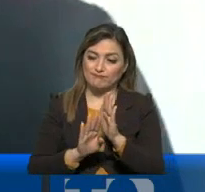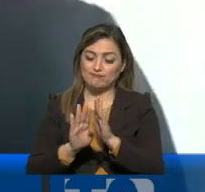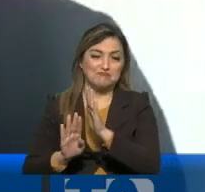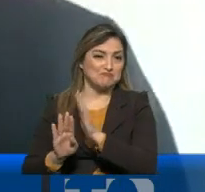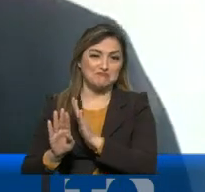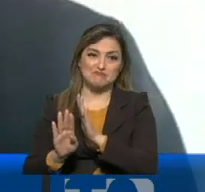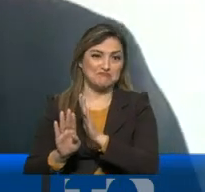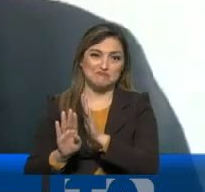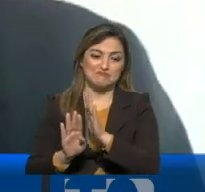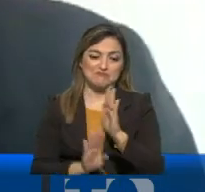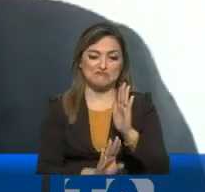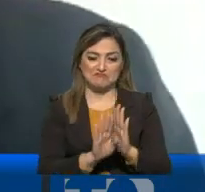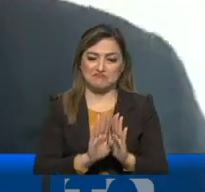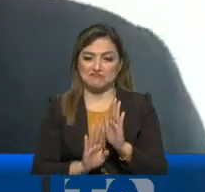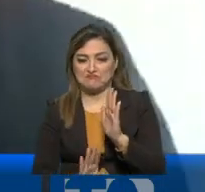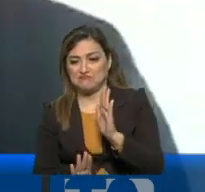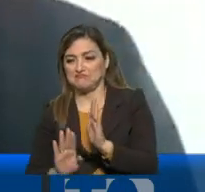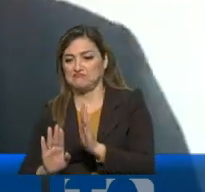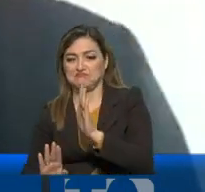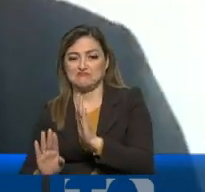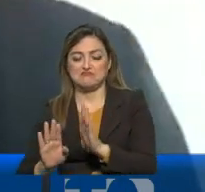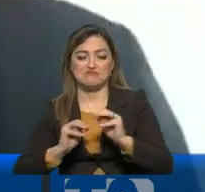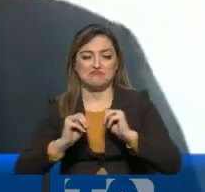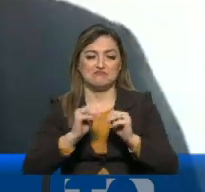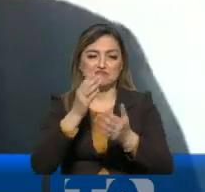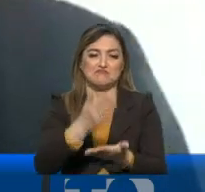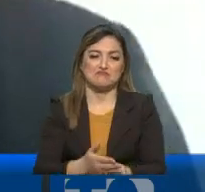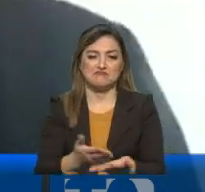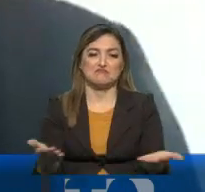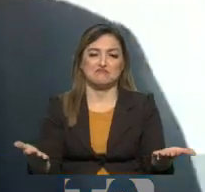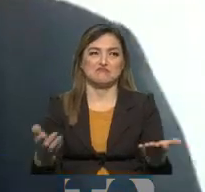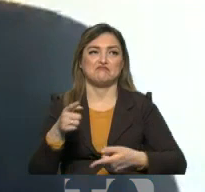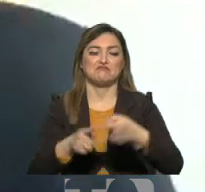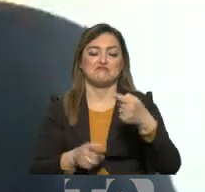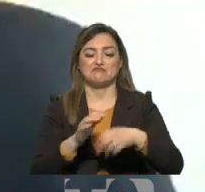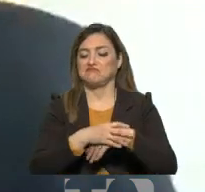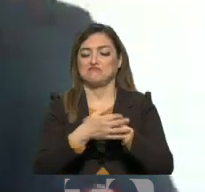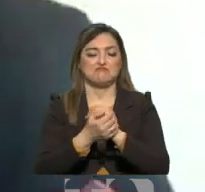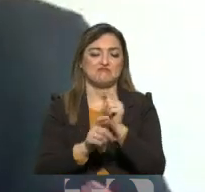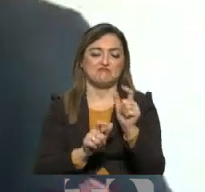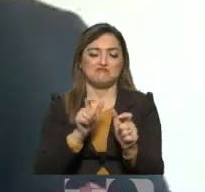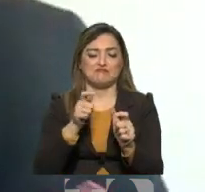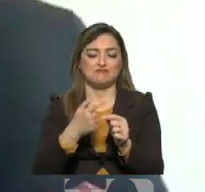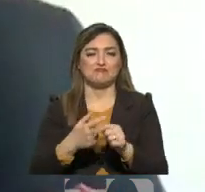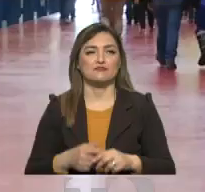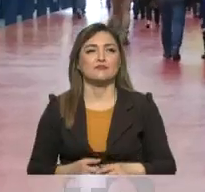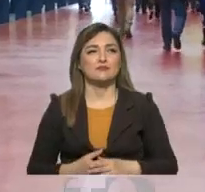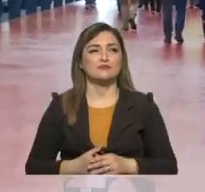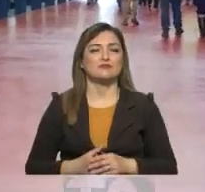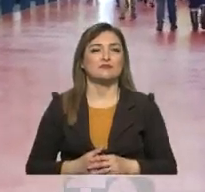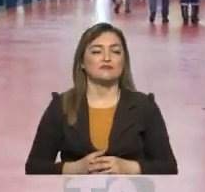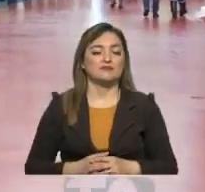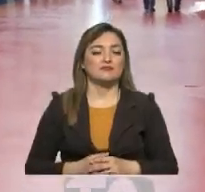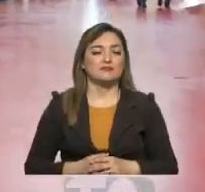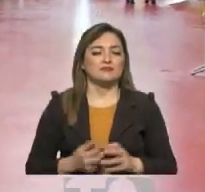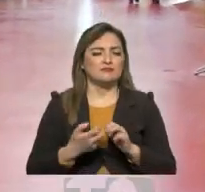tanto, sencillamente, el metro tiene que estar parado y no podrá ser aprovechado por los ciudadanos de Quito. Pero no